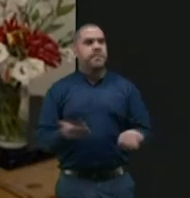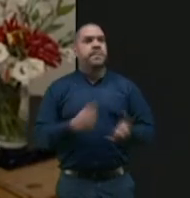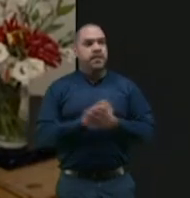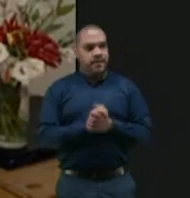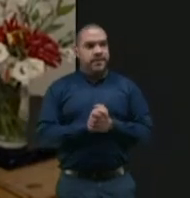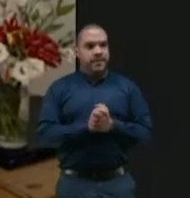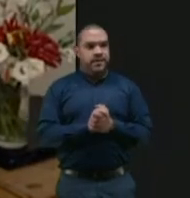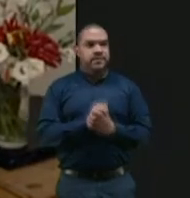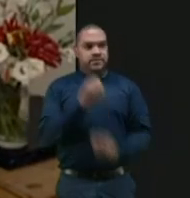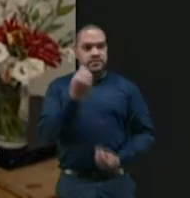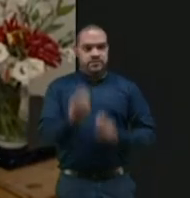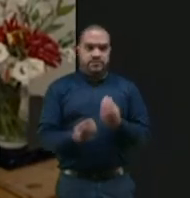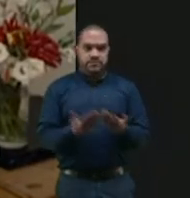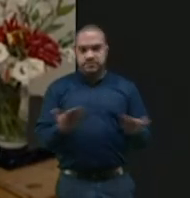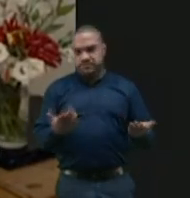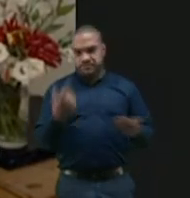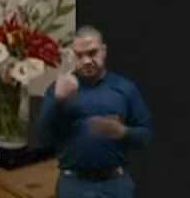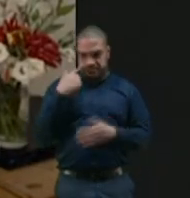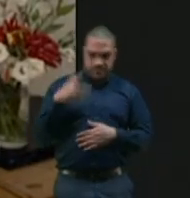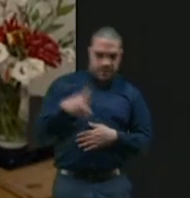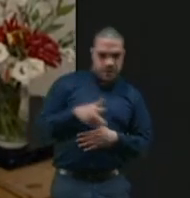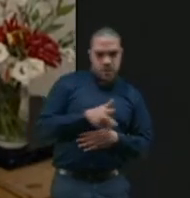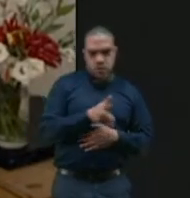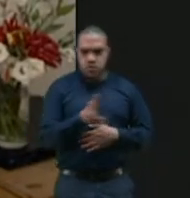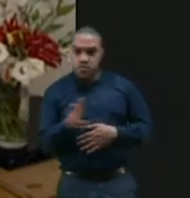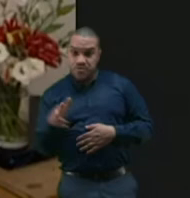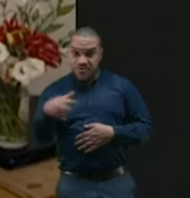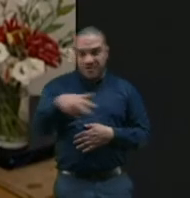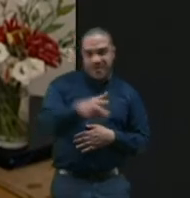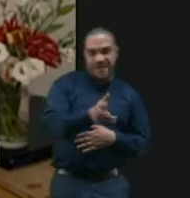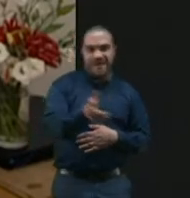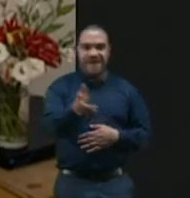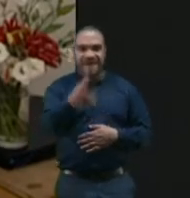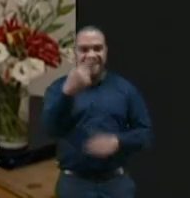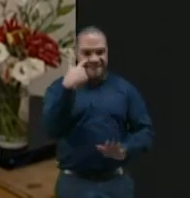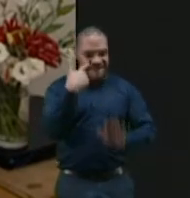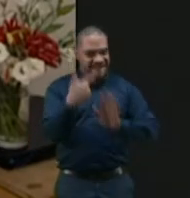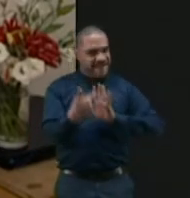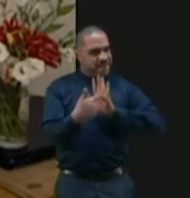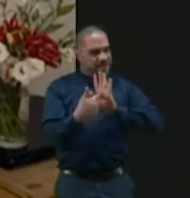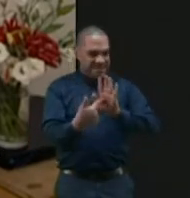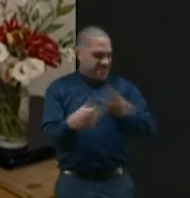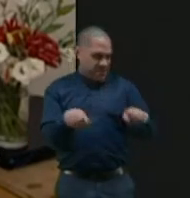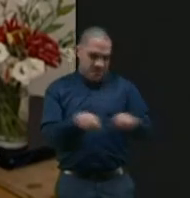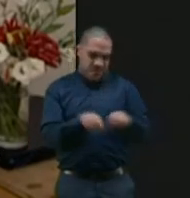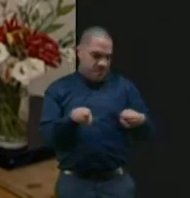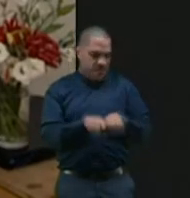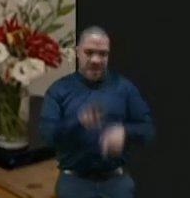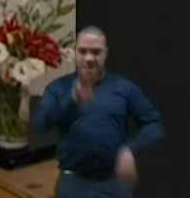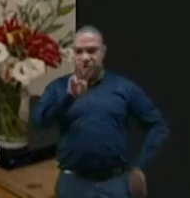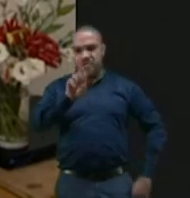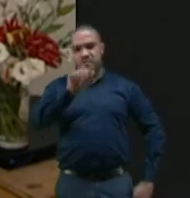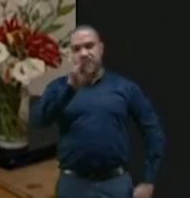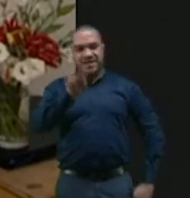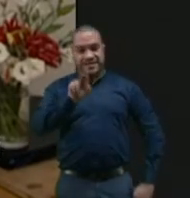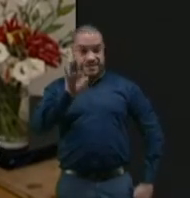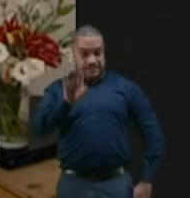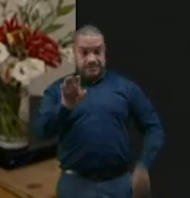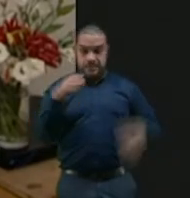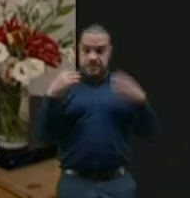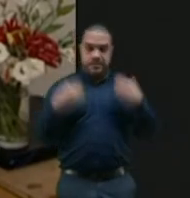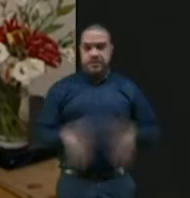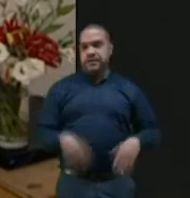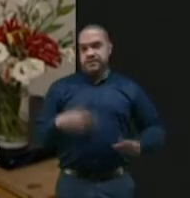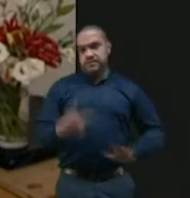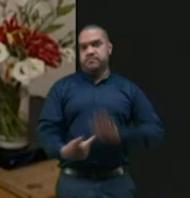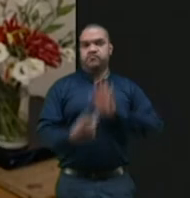ustedes a la travesía de Waze y la parte mágica, la historia mágica de Waze. Porque si Waze tuviera una máquina